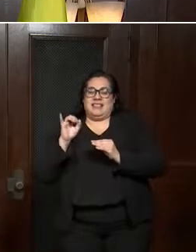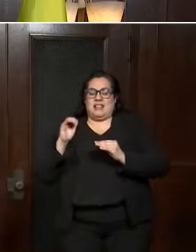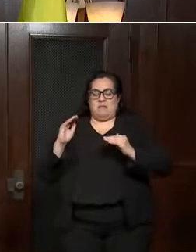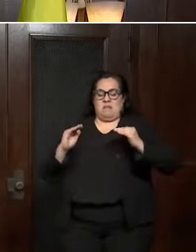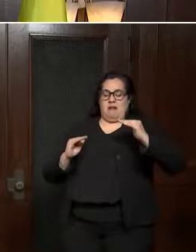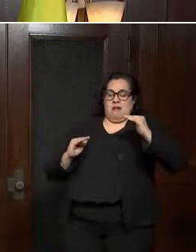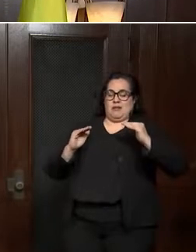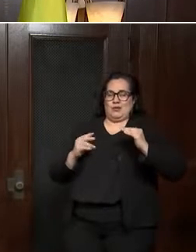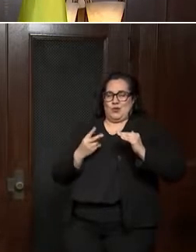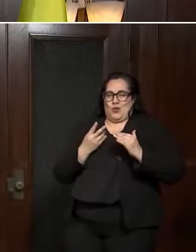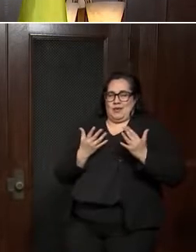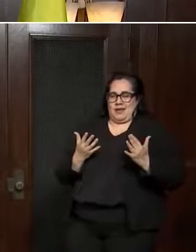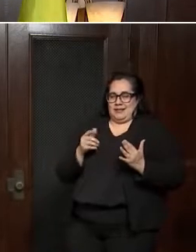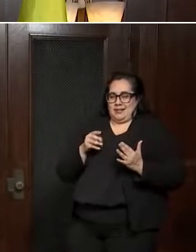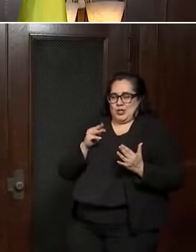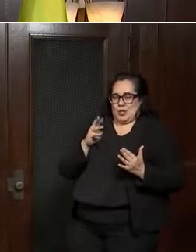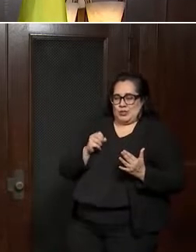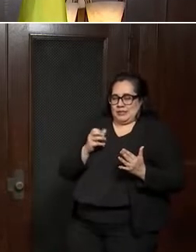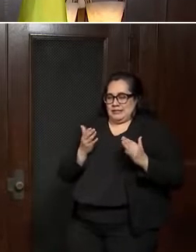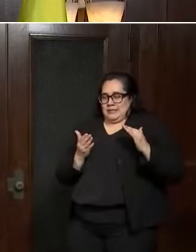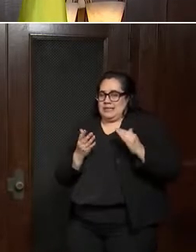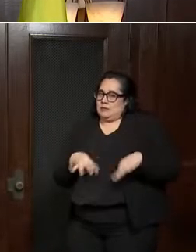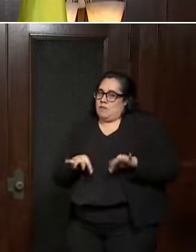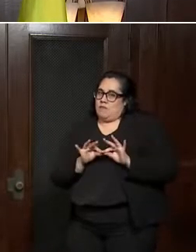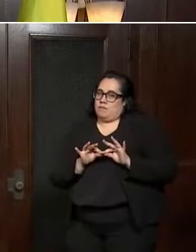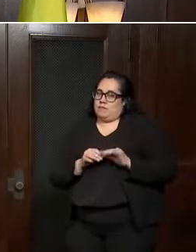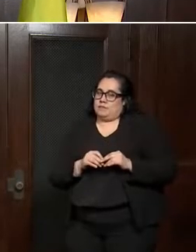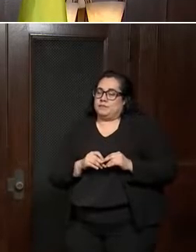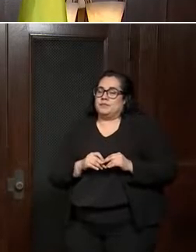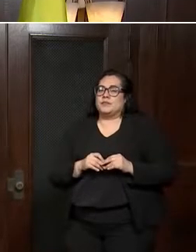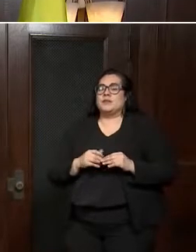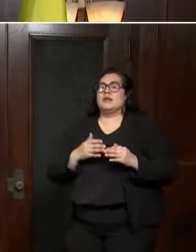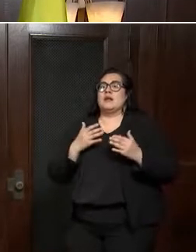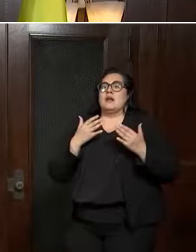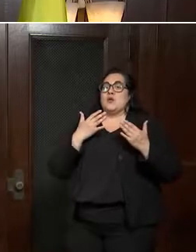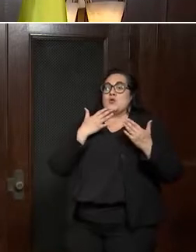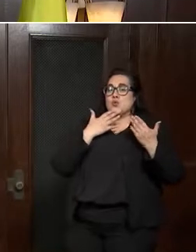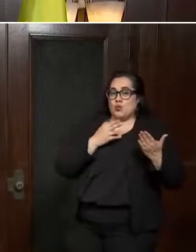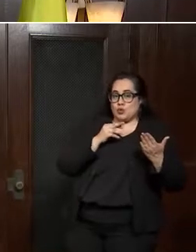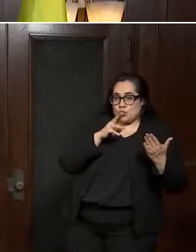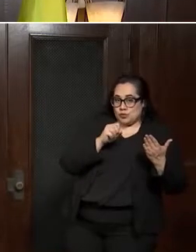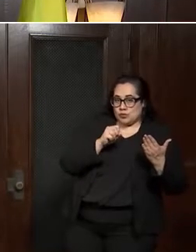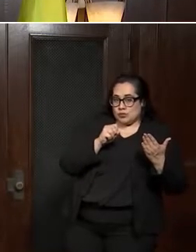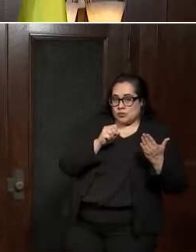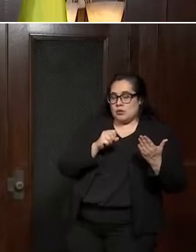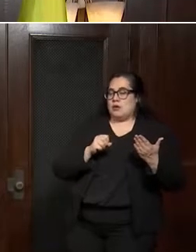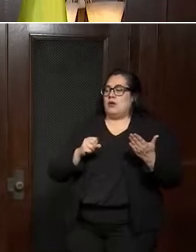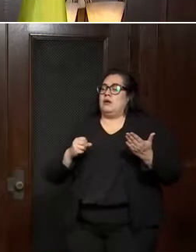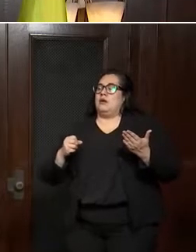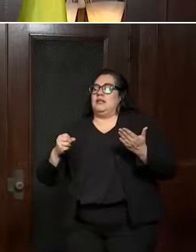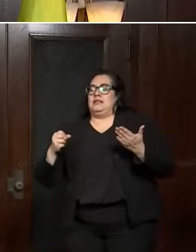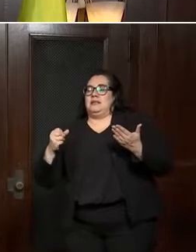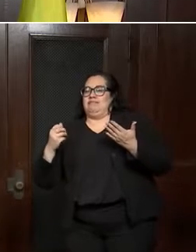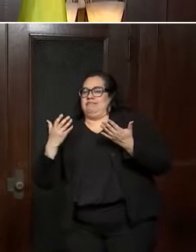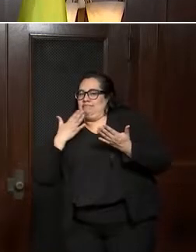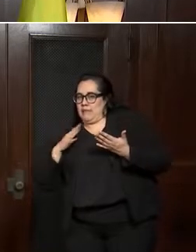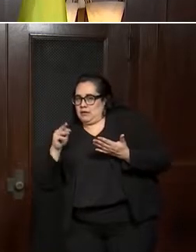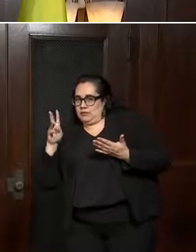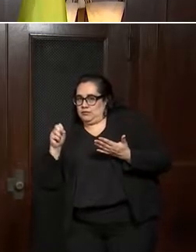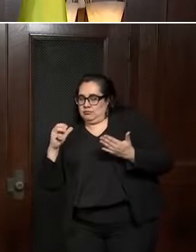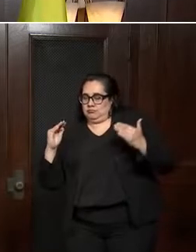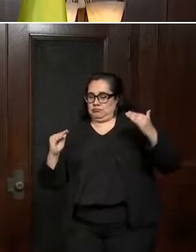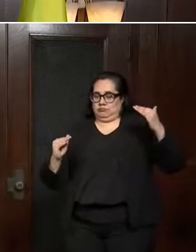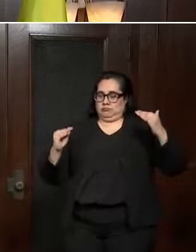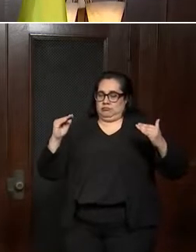los dos aspectos de estas noticias son importantes. Las noticias buenas y las noticias malas.